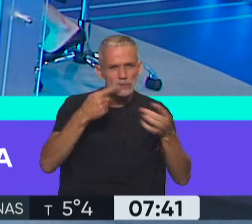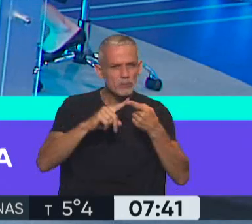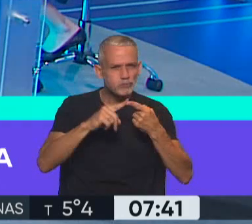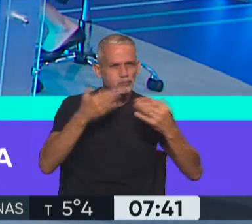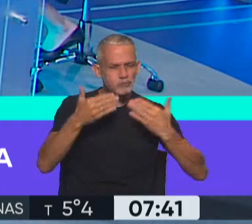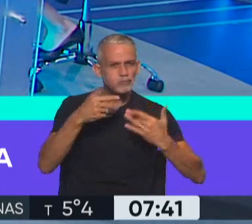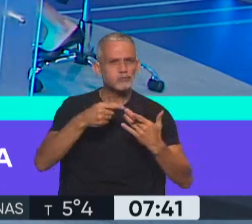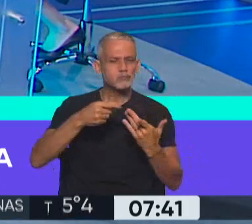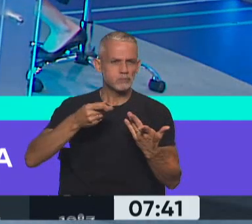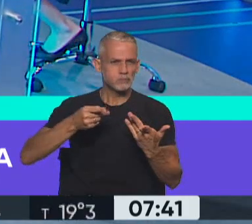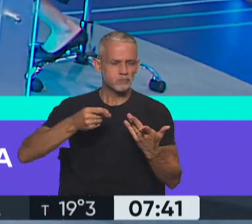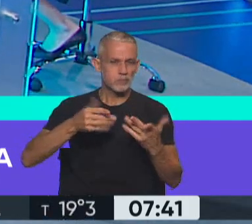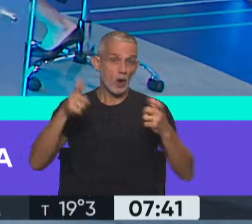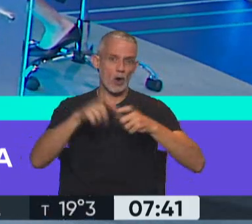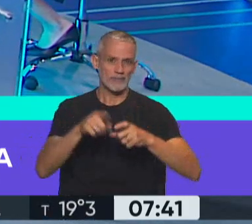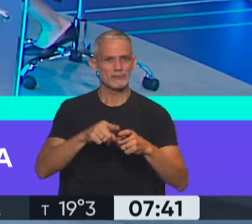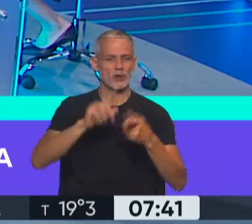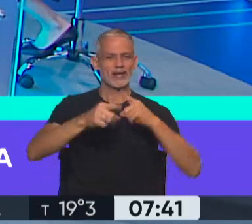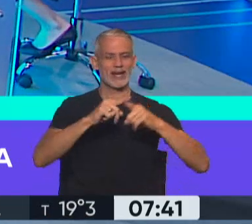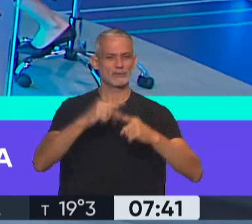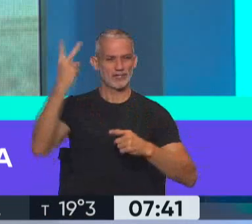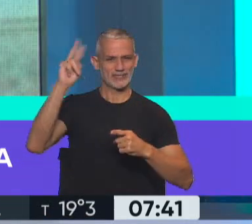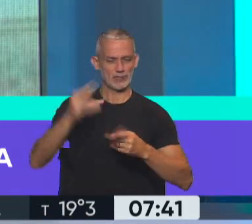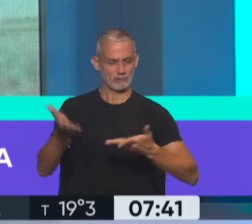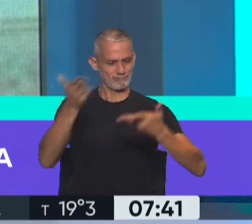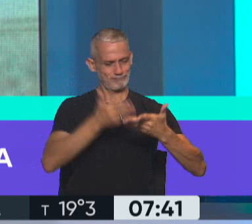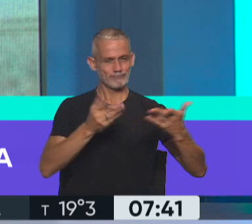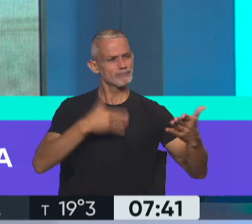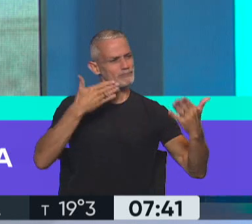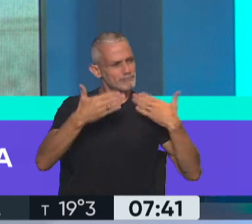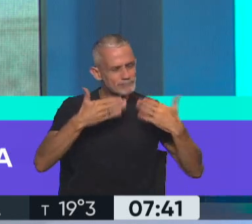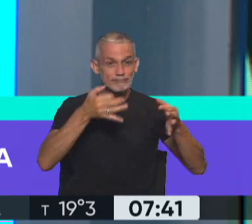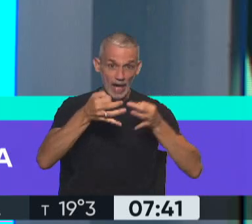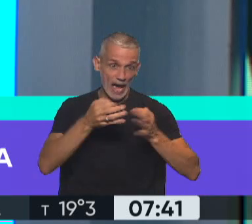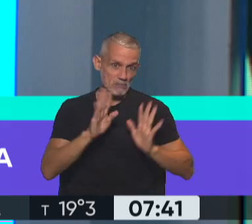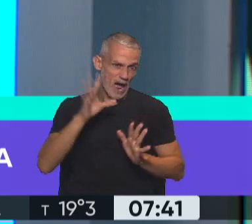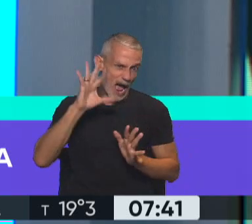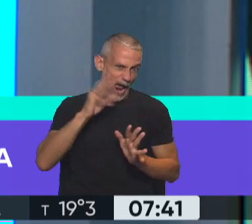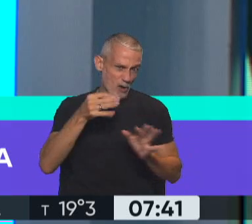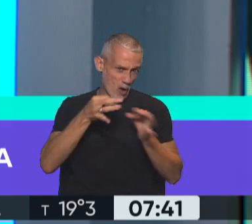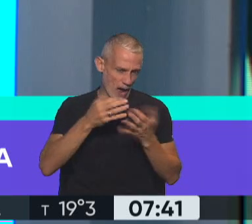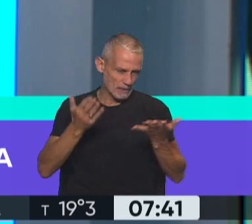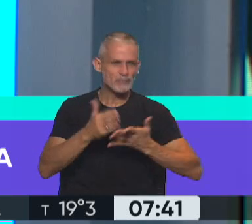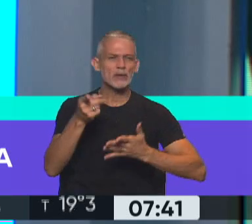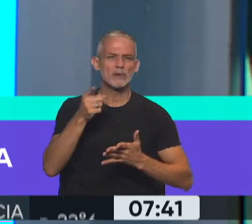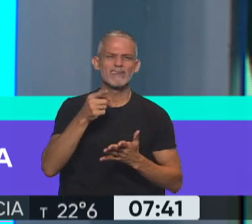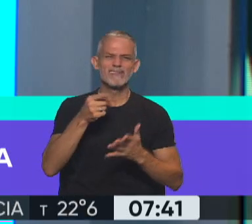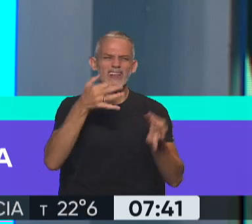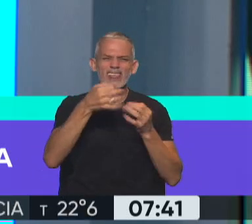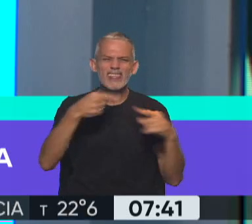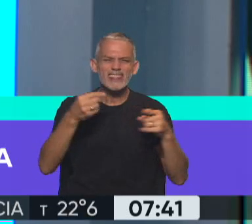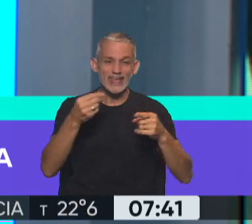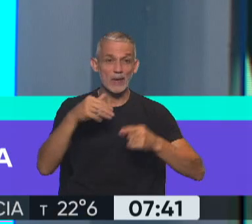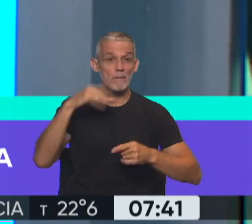Relaciones Exteriores lo recibe, que es lo normal, lo protocolar, hay un intercambio de palabras. Hay un intercambio, bueno, y trascendió precisamente ese